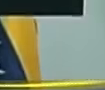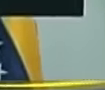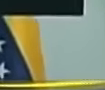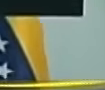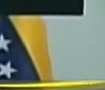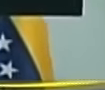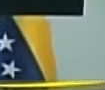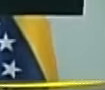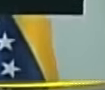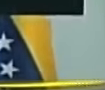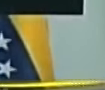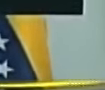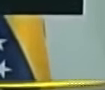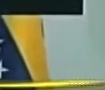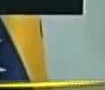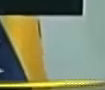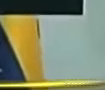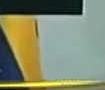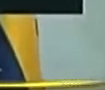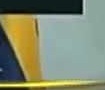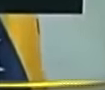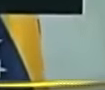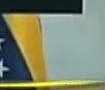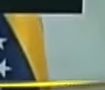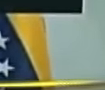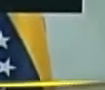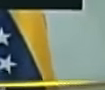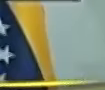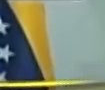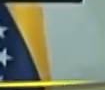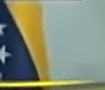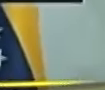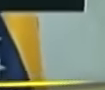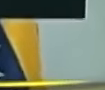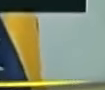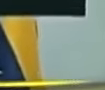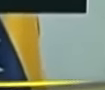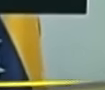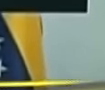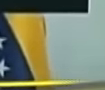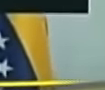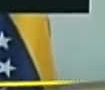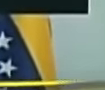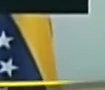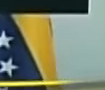Varela, no se ha terminado aún, compañera Noel Hipocaterra.